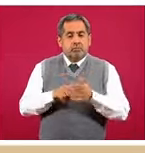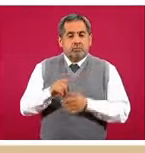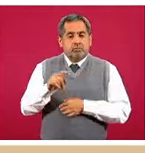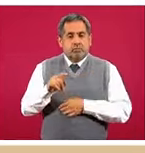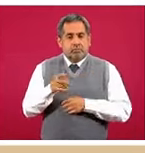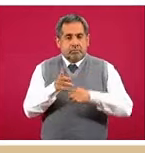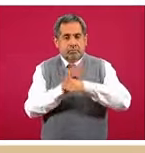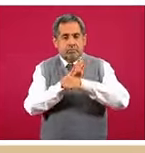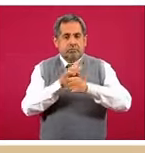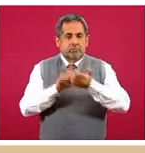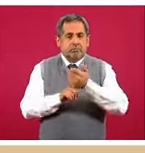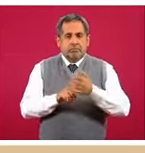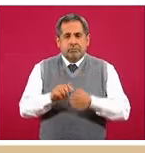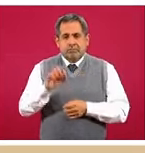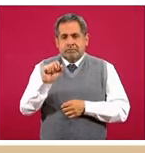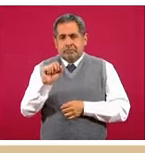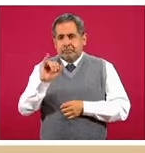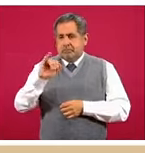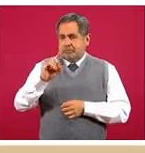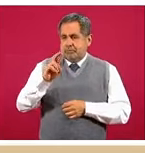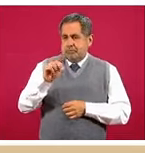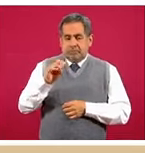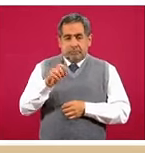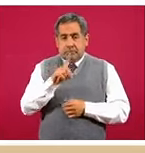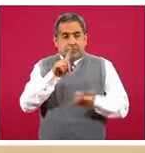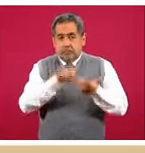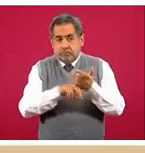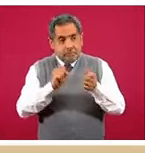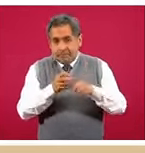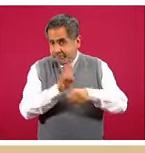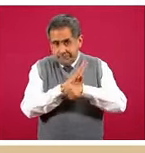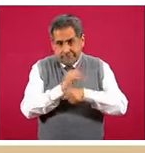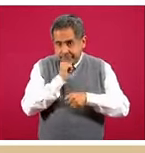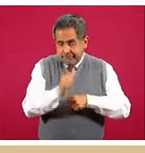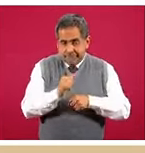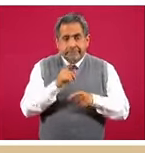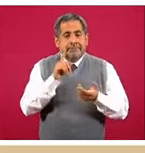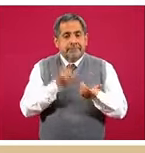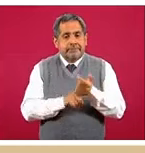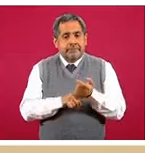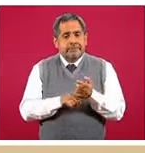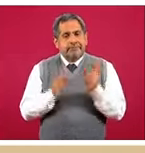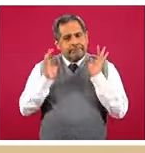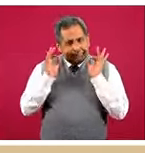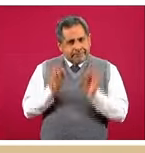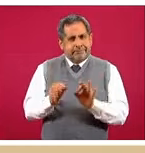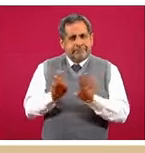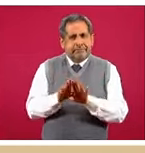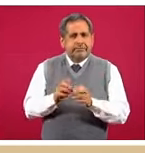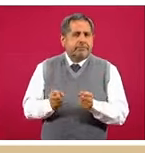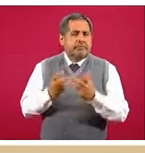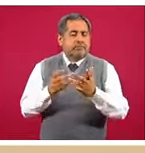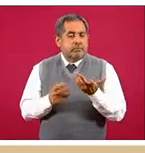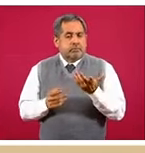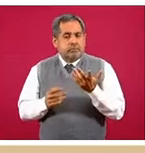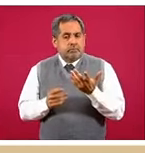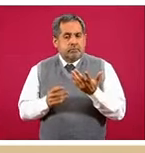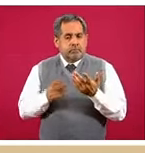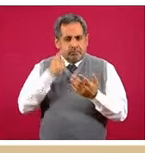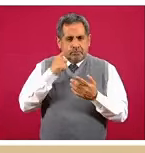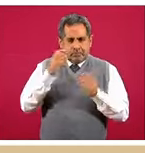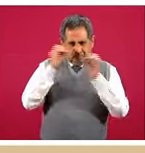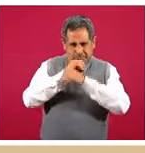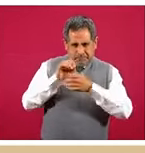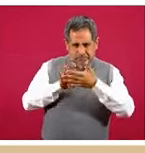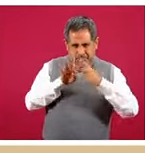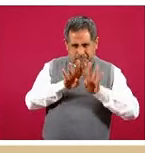COVID, no son casos positivos. Estos son los casos confirmados. Las barritas más